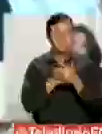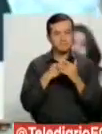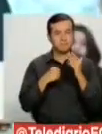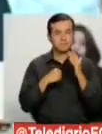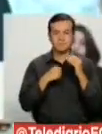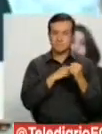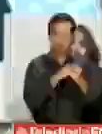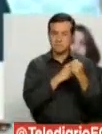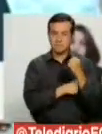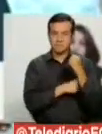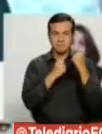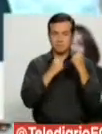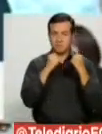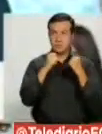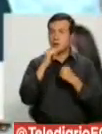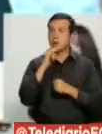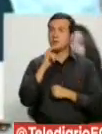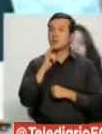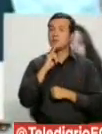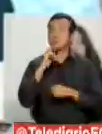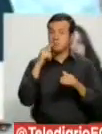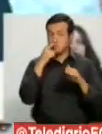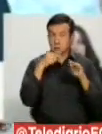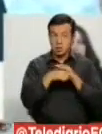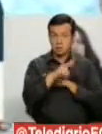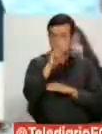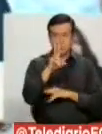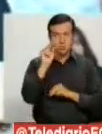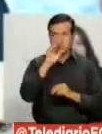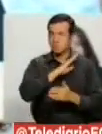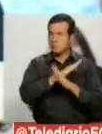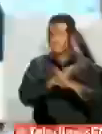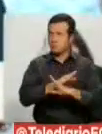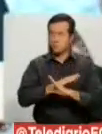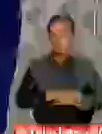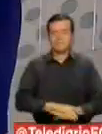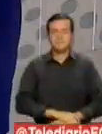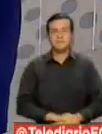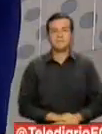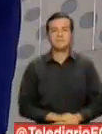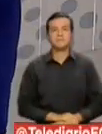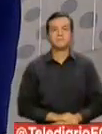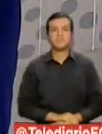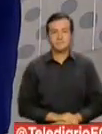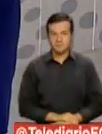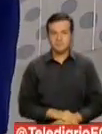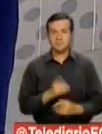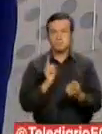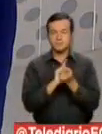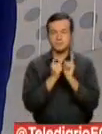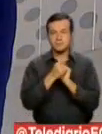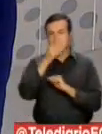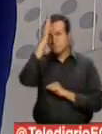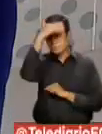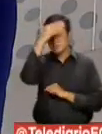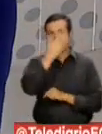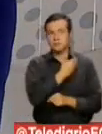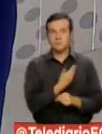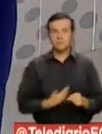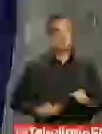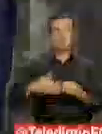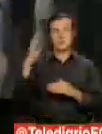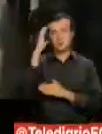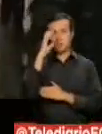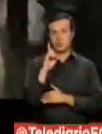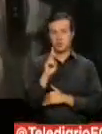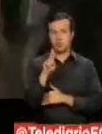Mano Fuera de Venezuela, Donald Trump. Fernanda de la Bastida, Telediario. Y tras su encuentro con Donald Trump, el jefe de Estado colombiano